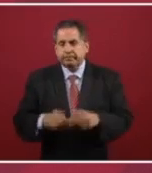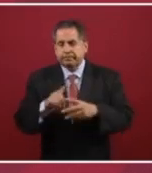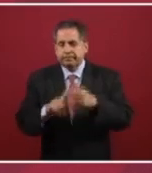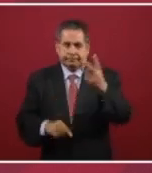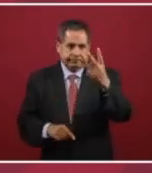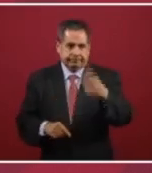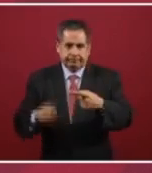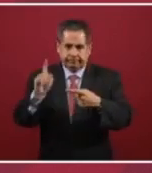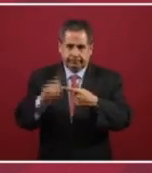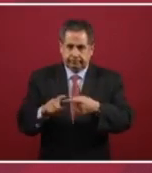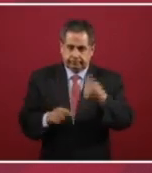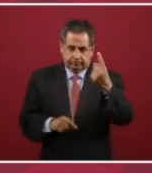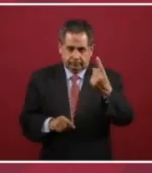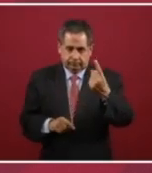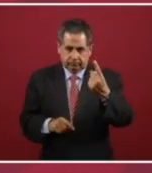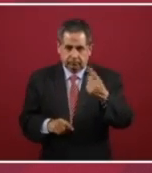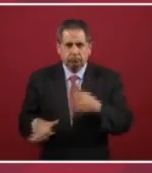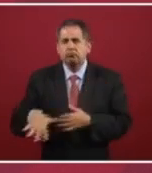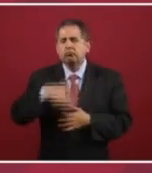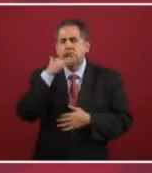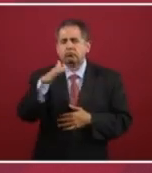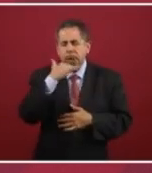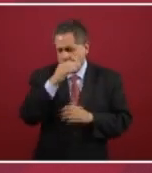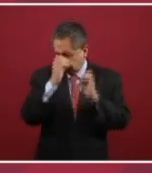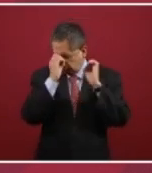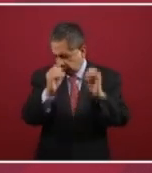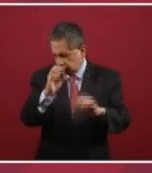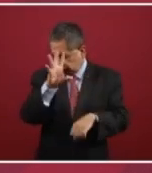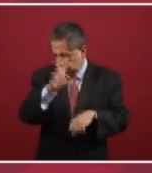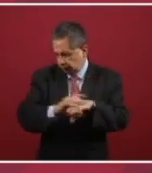1, cero corrupción.